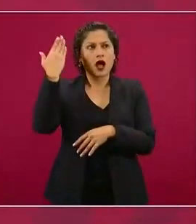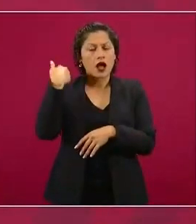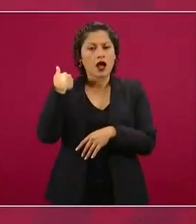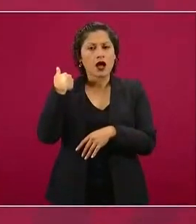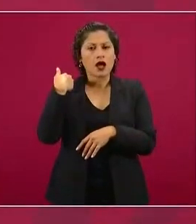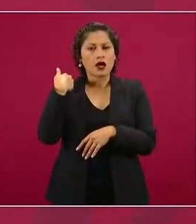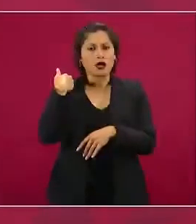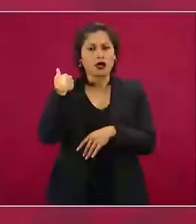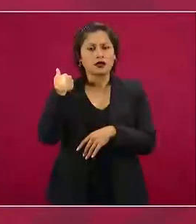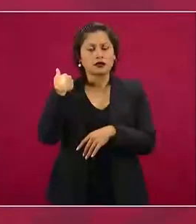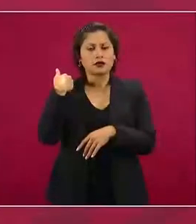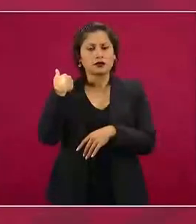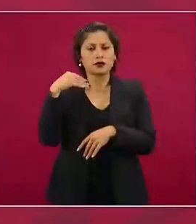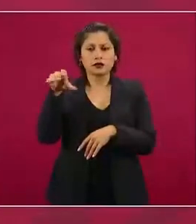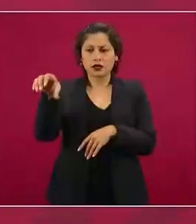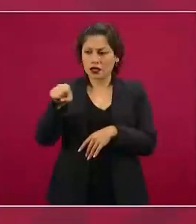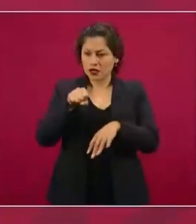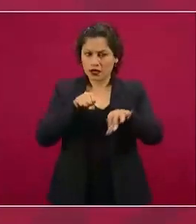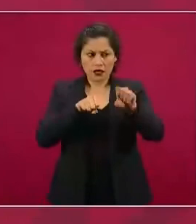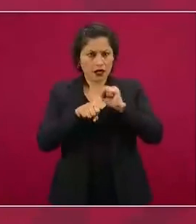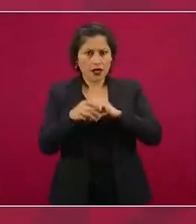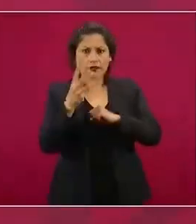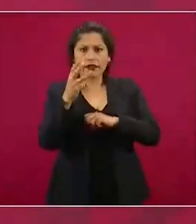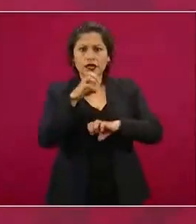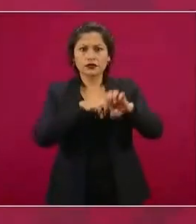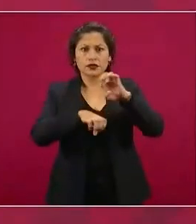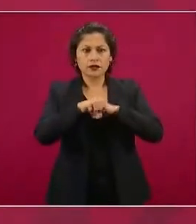o tres empresas.